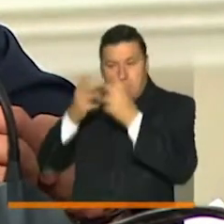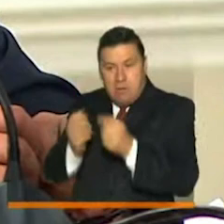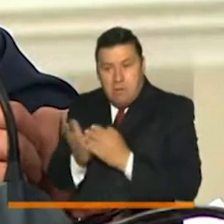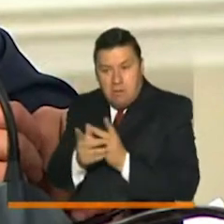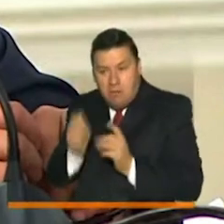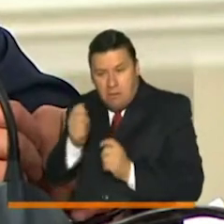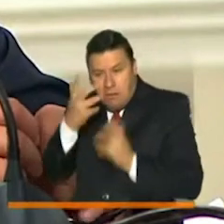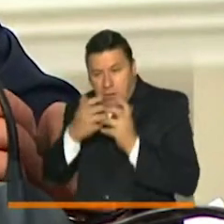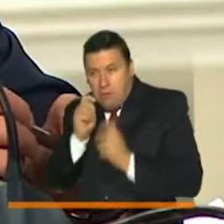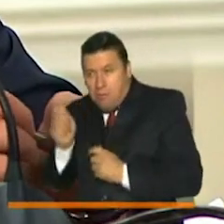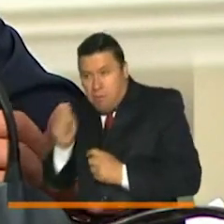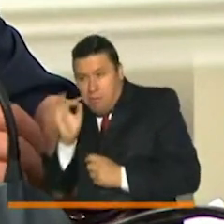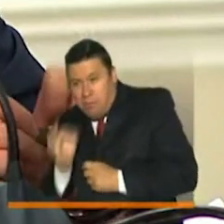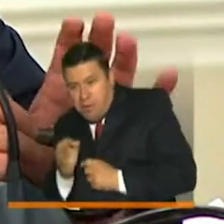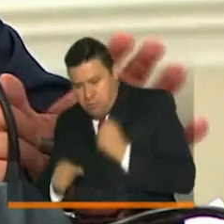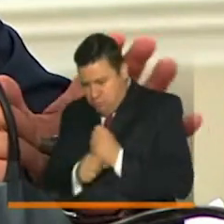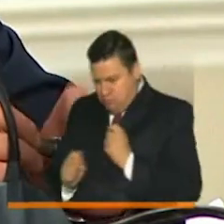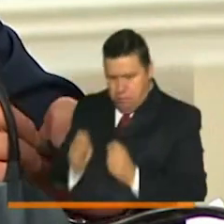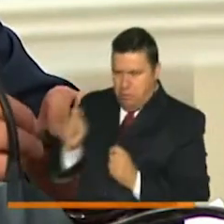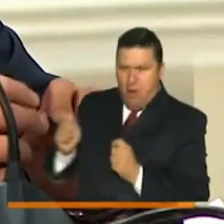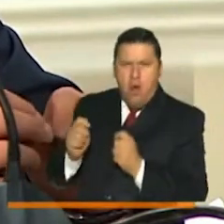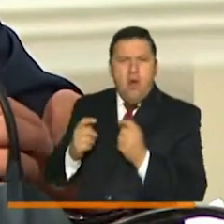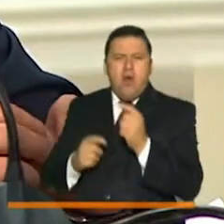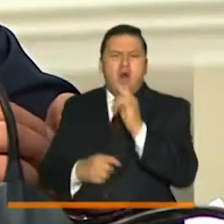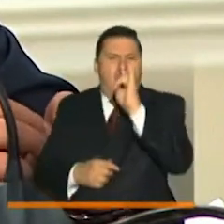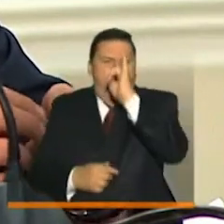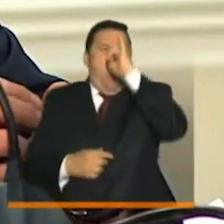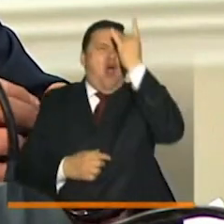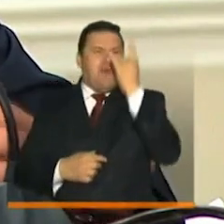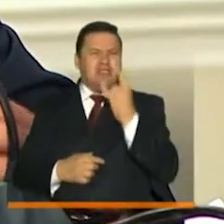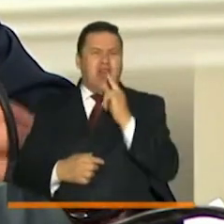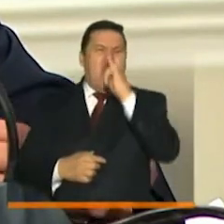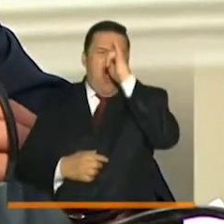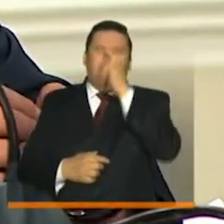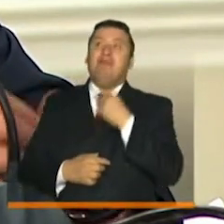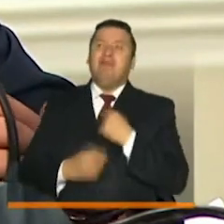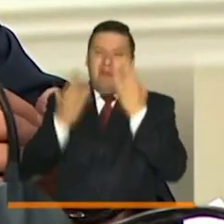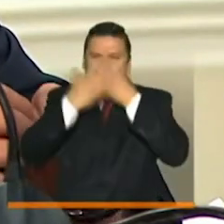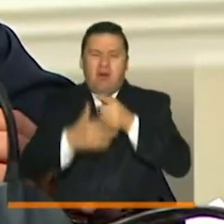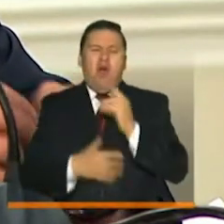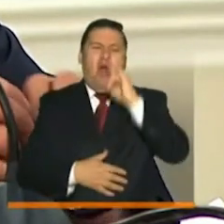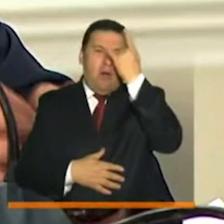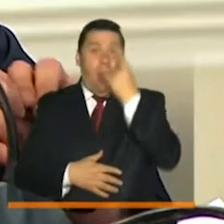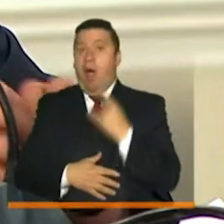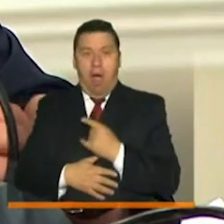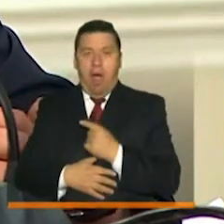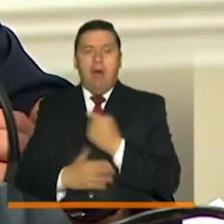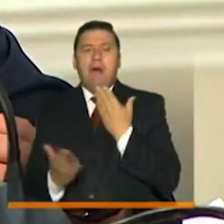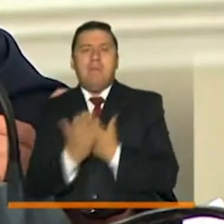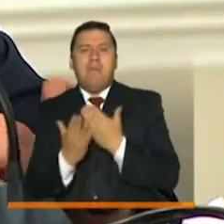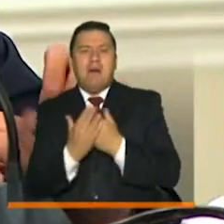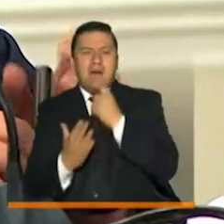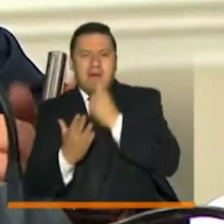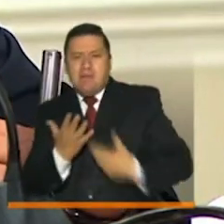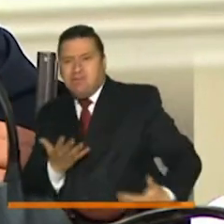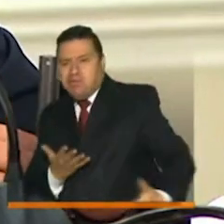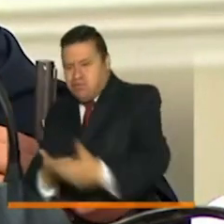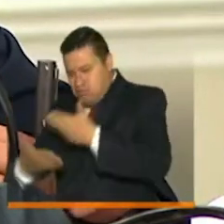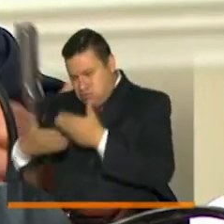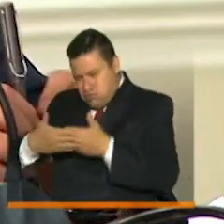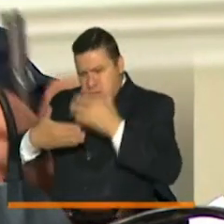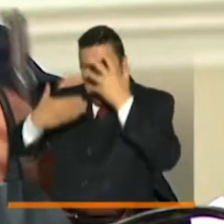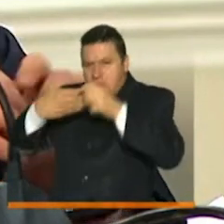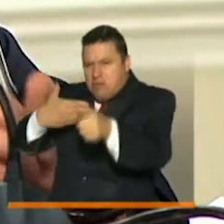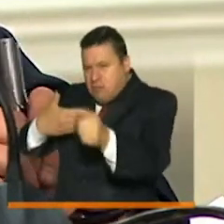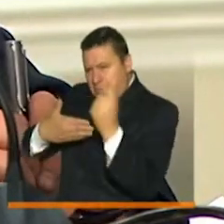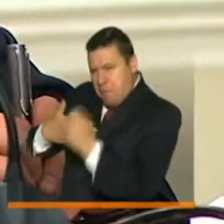Seguridad Social. ¿Eso cómo se coteja? Se coteja con el PILA, la Planilla Integrada de Liquidación de Aportes. En ella nosotros veremos